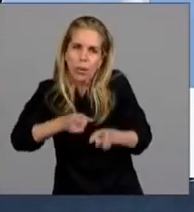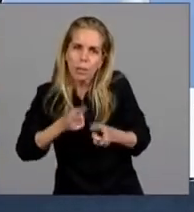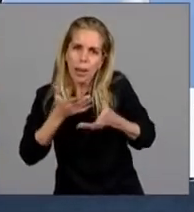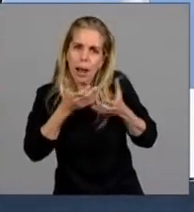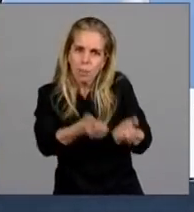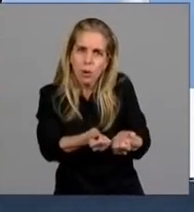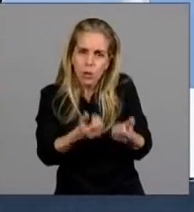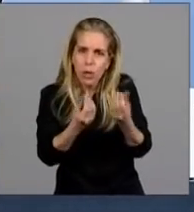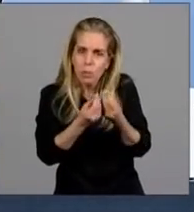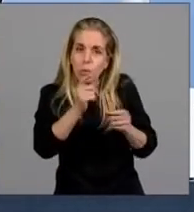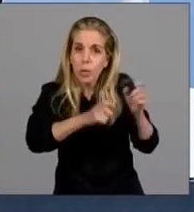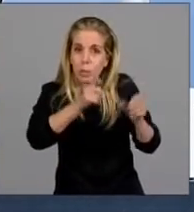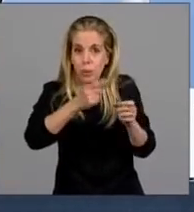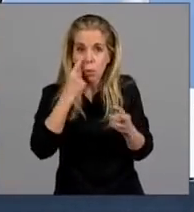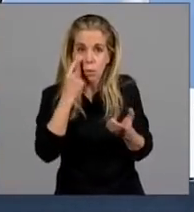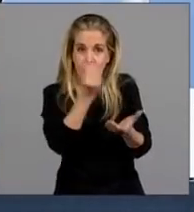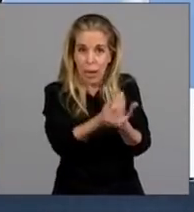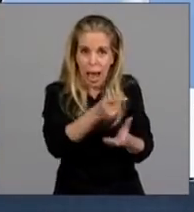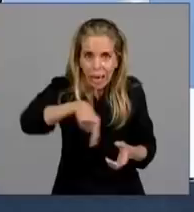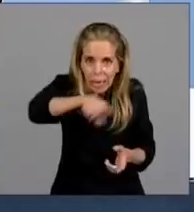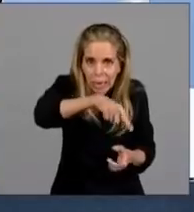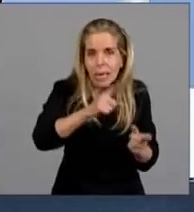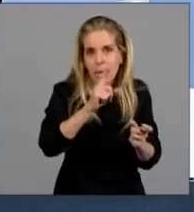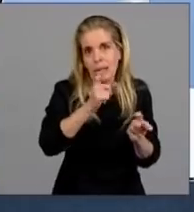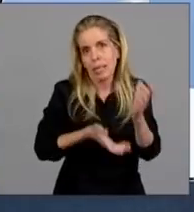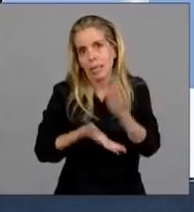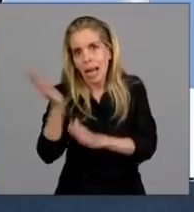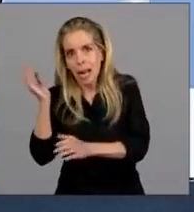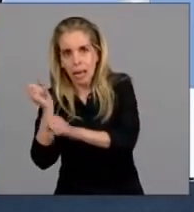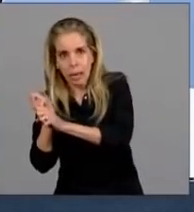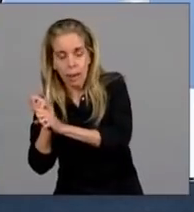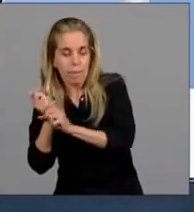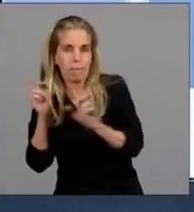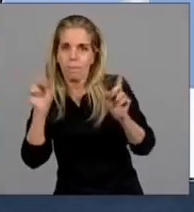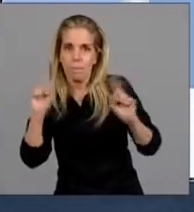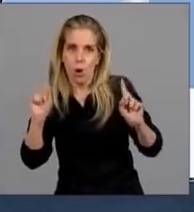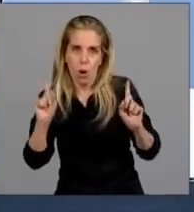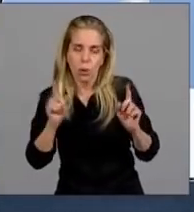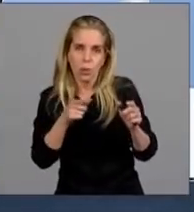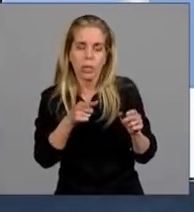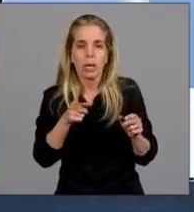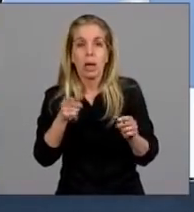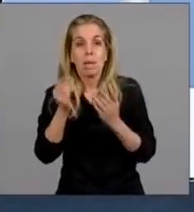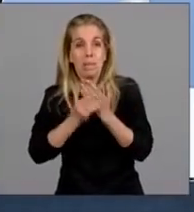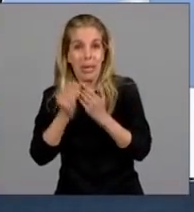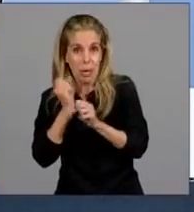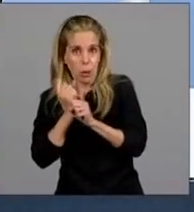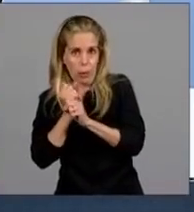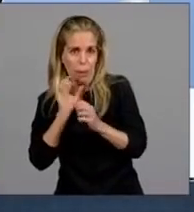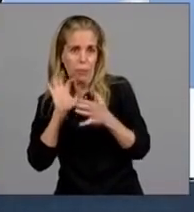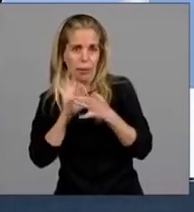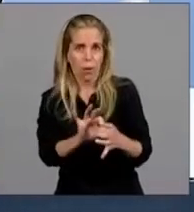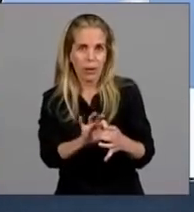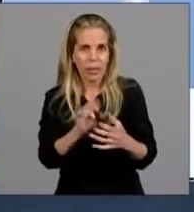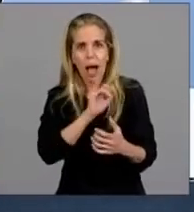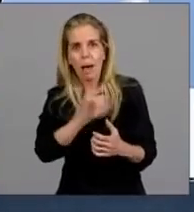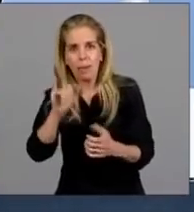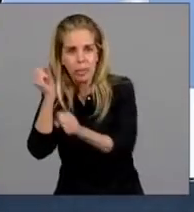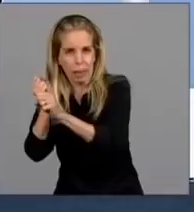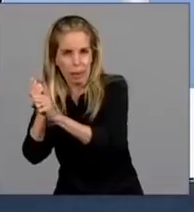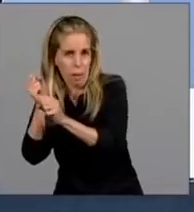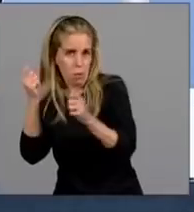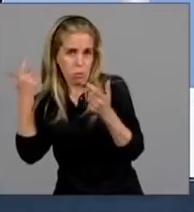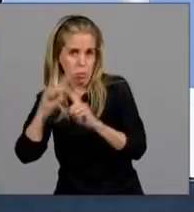gente que trabaja afuera, entonces hay que hablar, comunicarse con la empresa para que no tenga dificultad. Todo esto ocurrió en Villa Azul. Y quiero